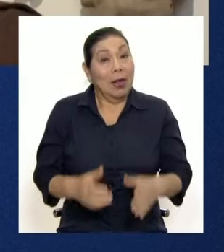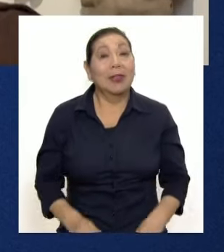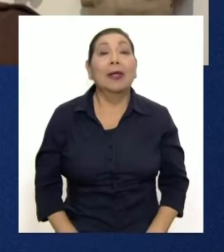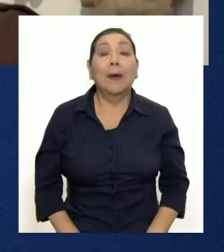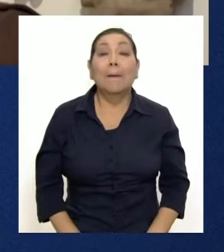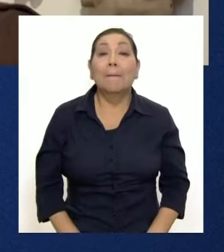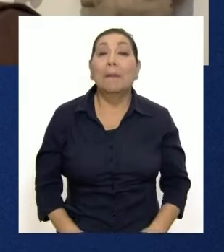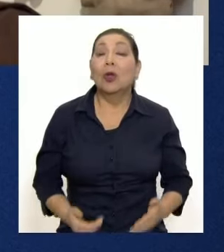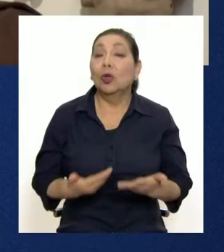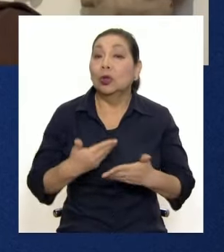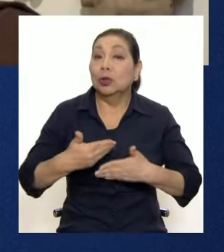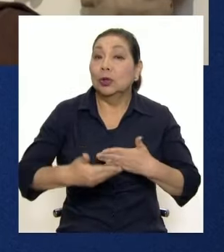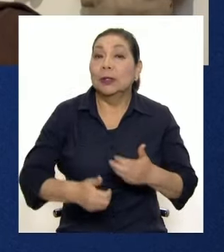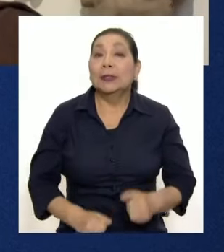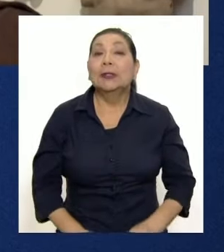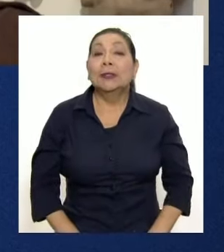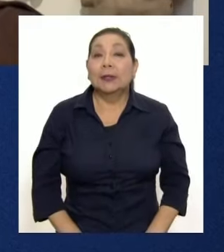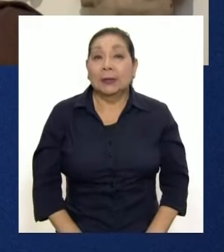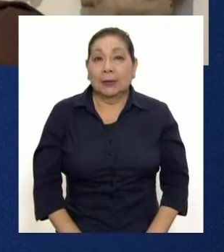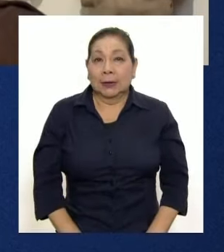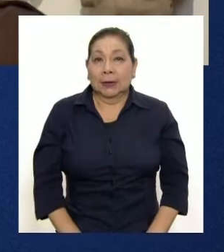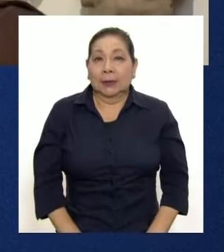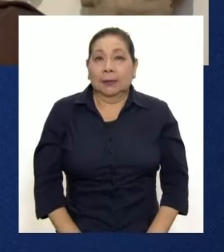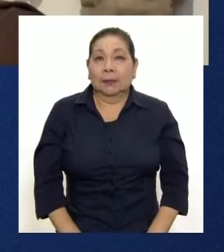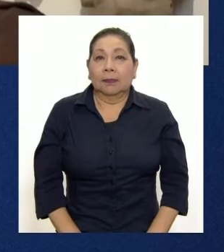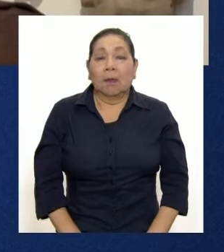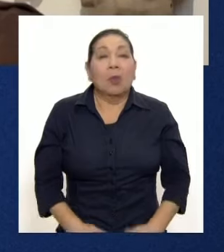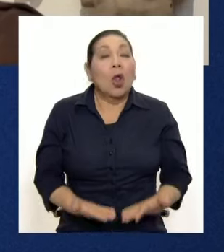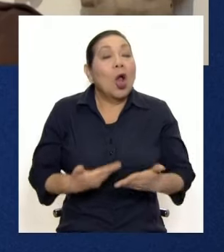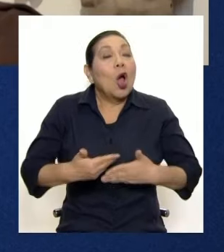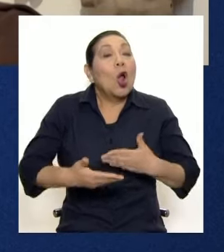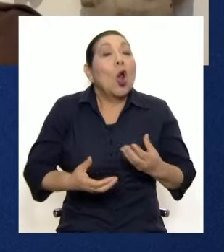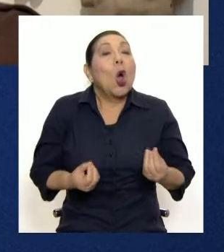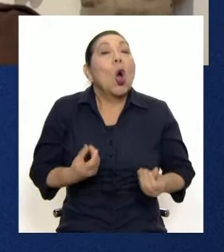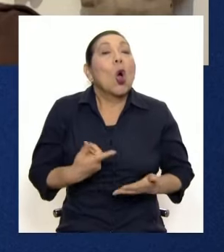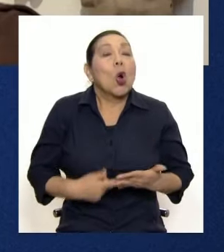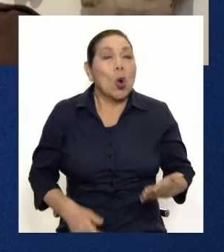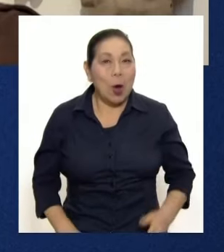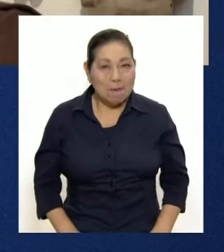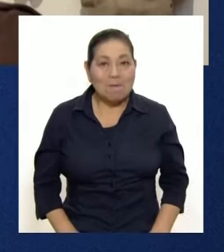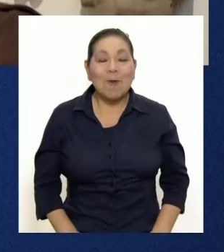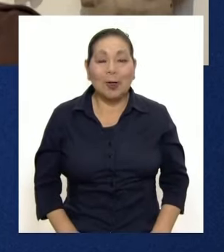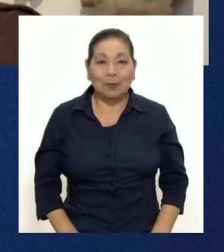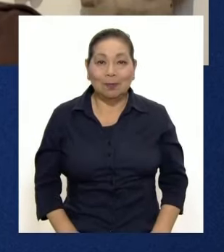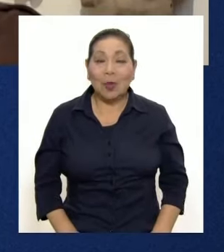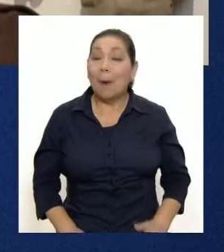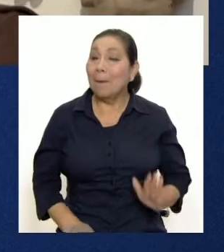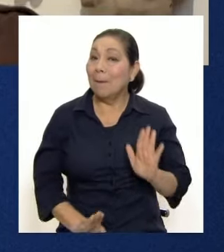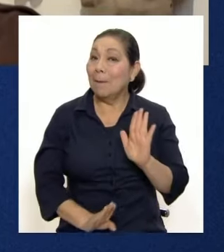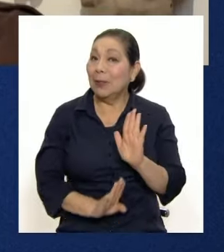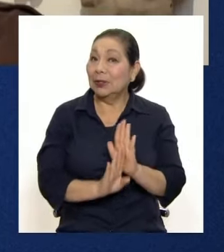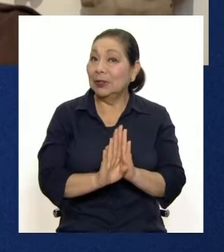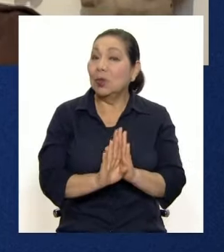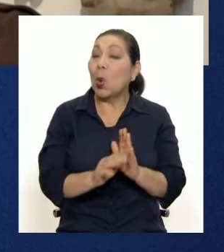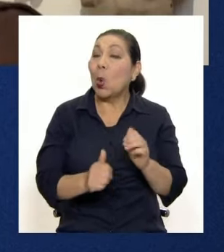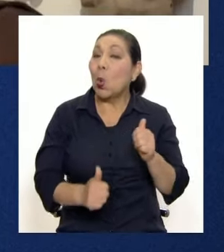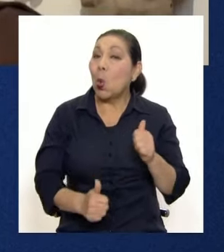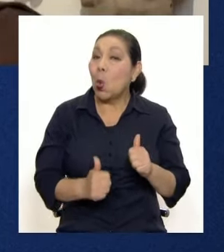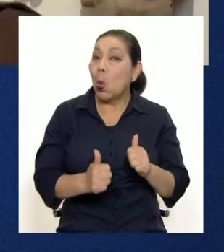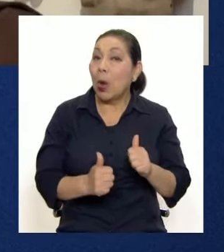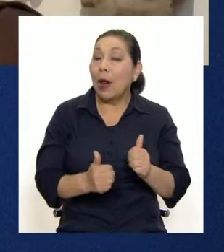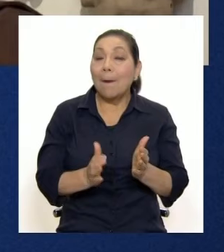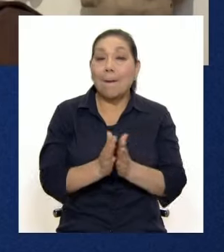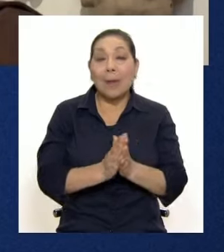y no es las consecuencias el y las consecuencias es el Resaltar Cuáles son los